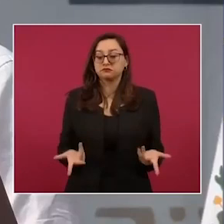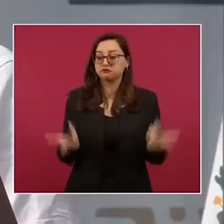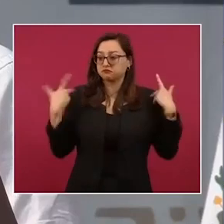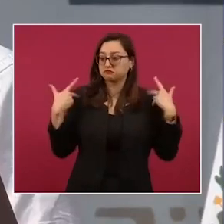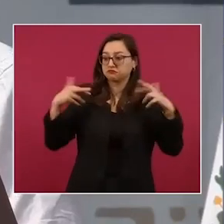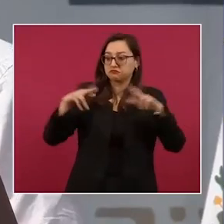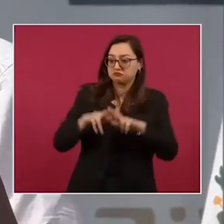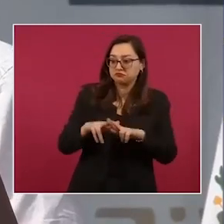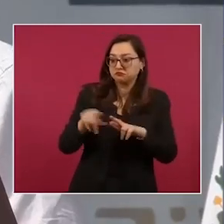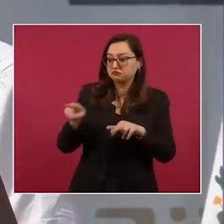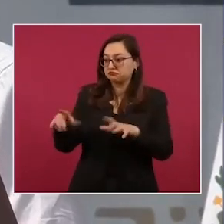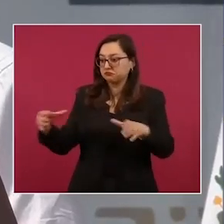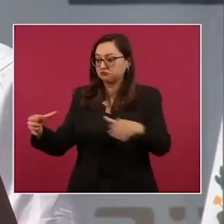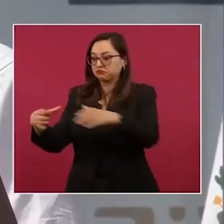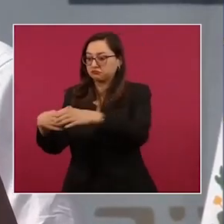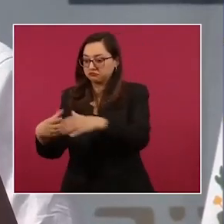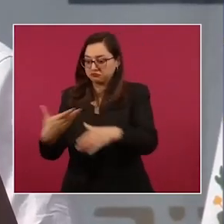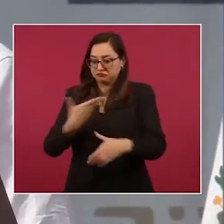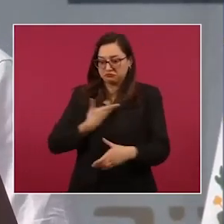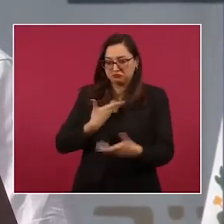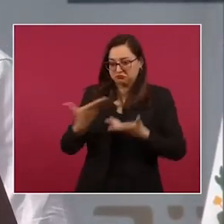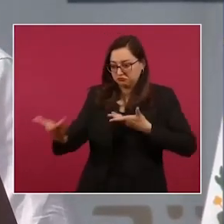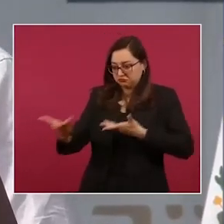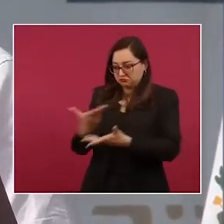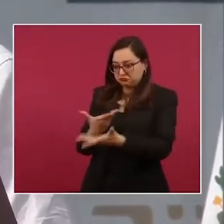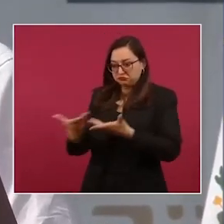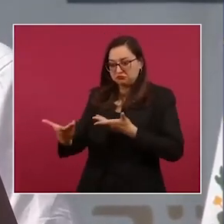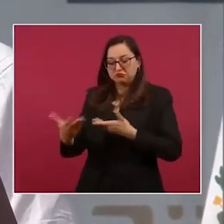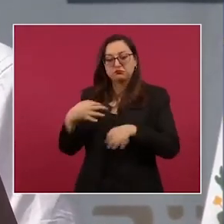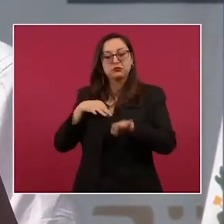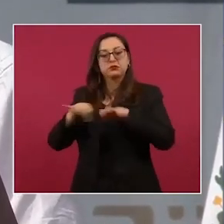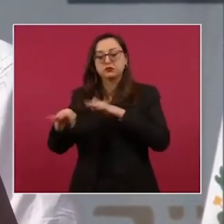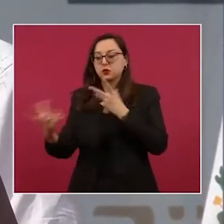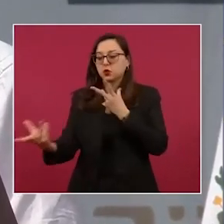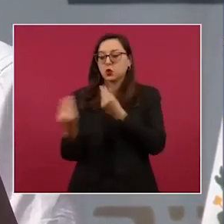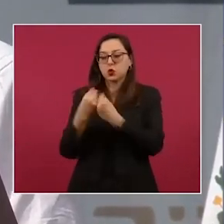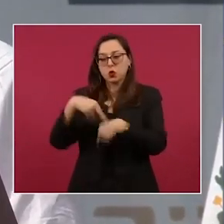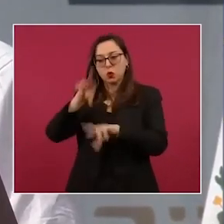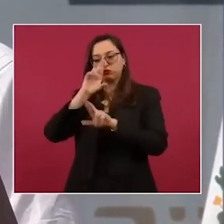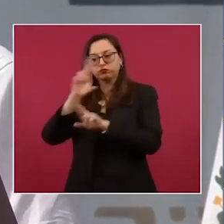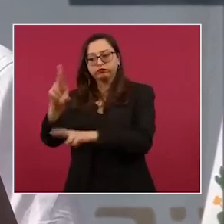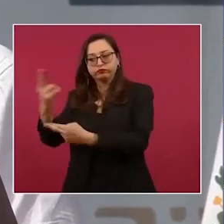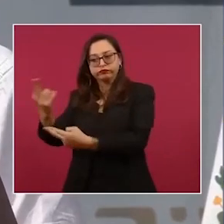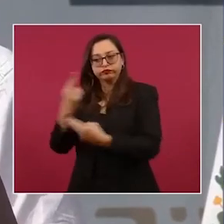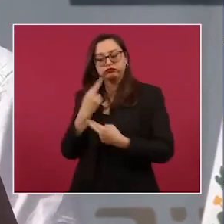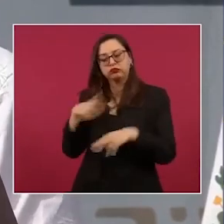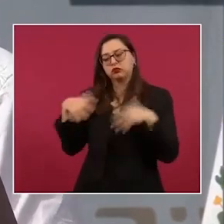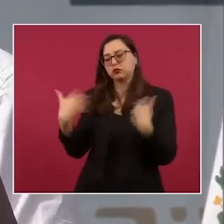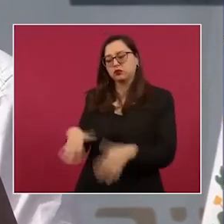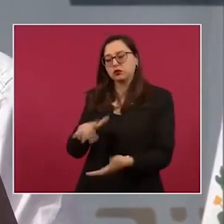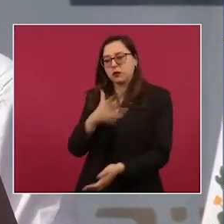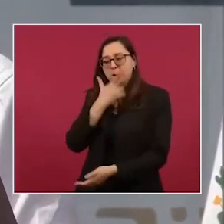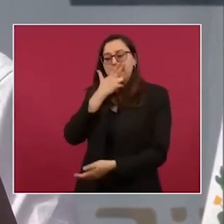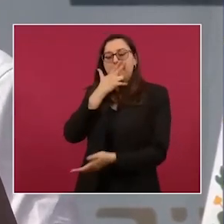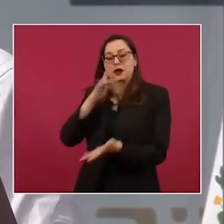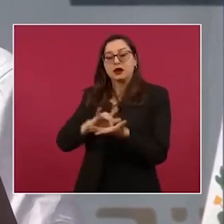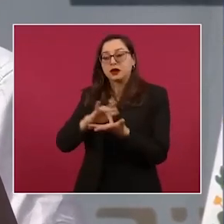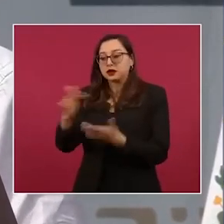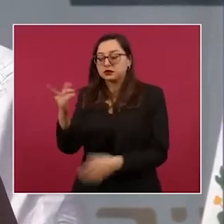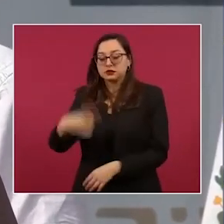de la educación Sí para que luego no nos digan que solamente el Center los tramitó o las consiguió no no esto es Obviamente